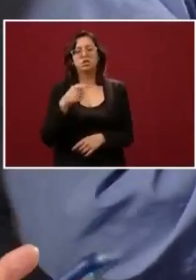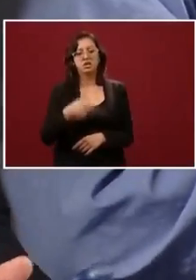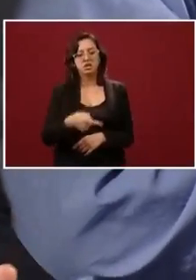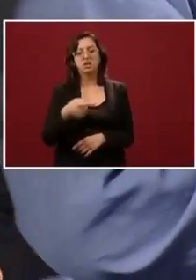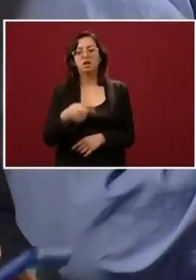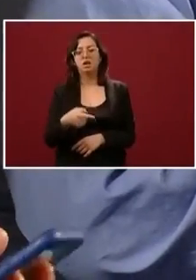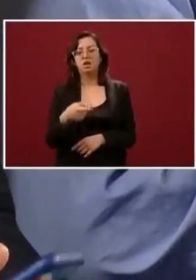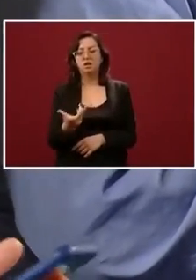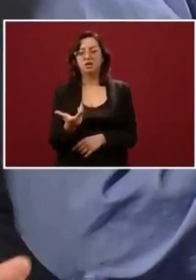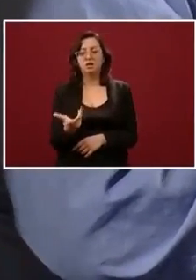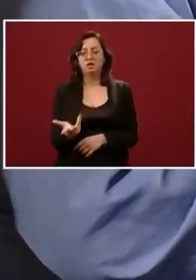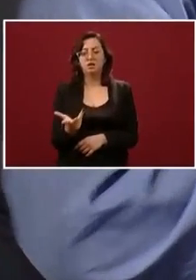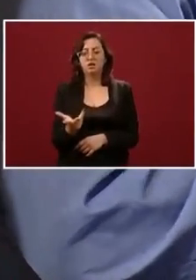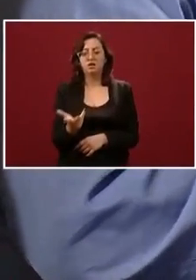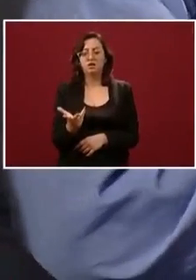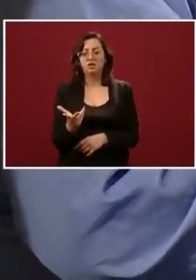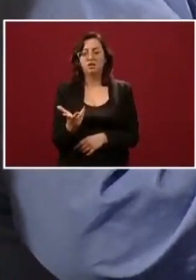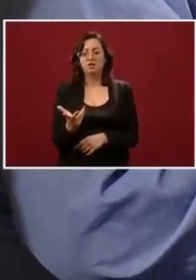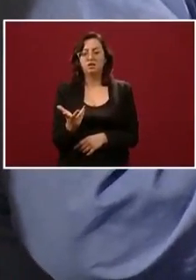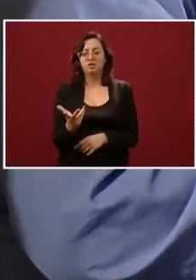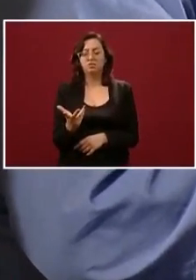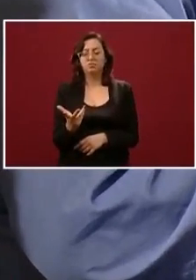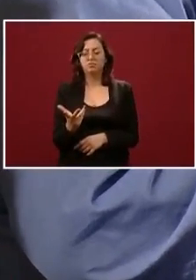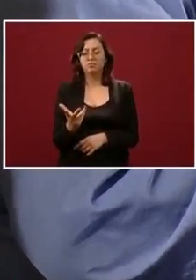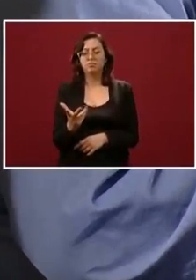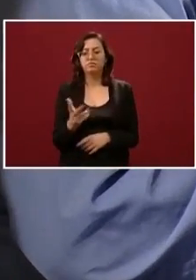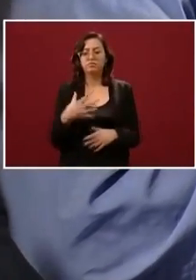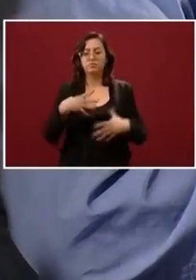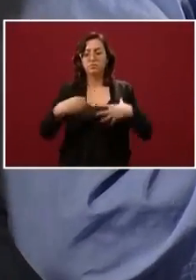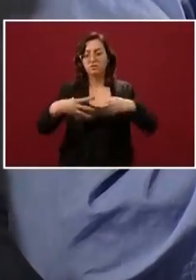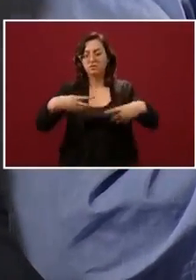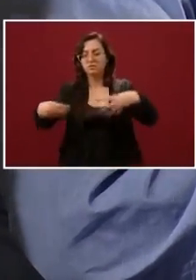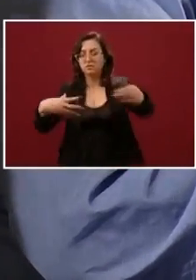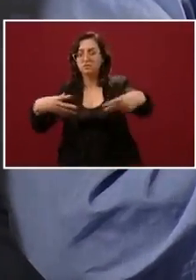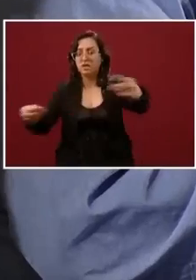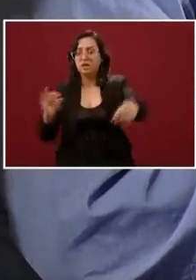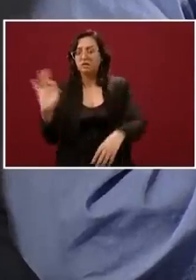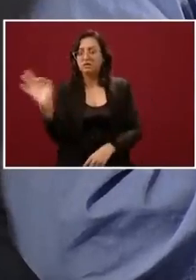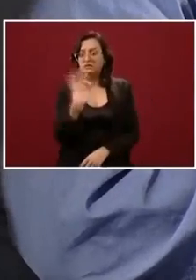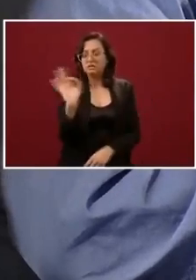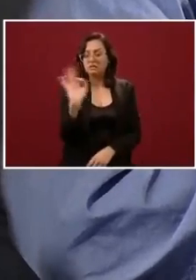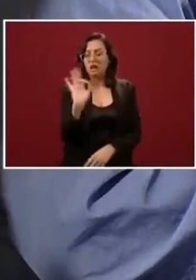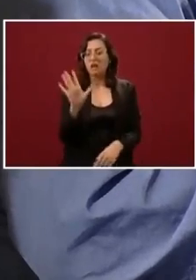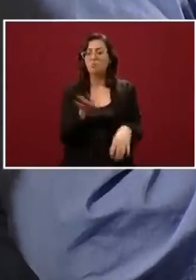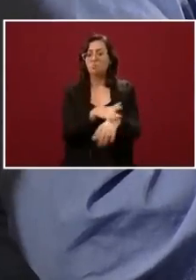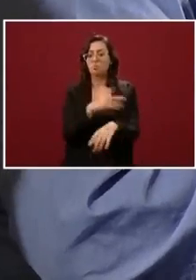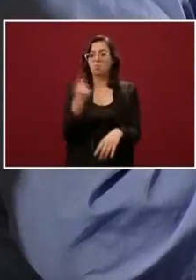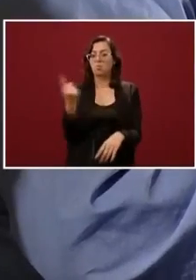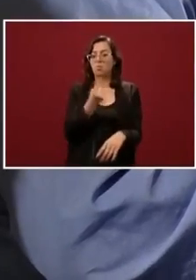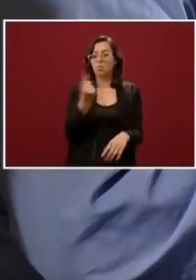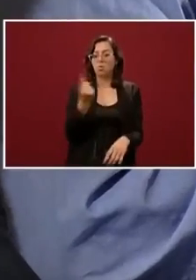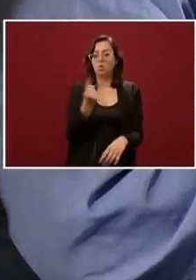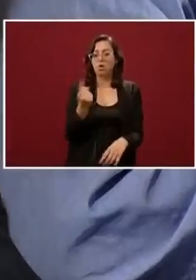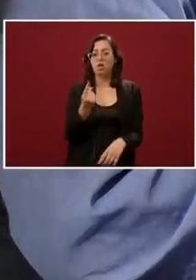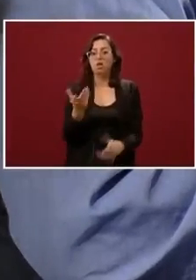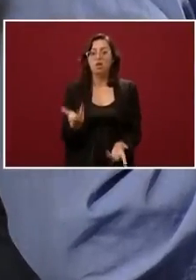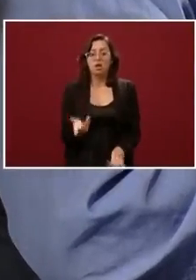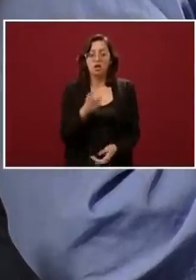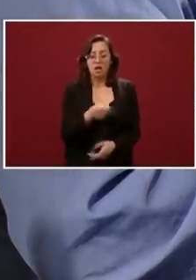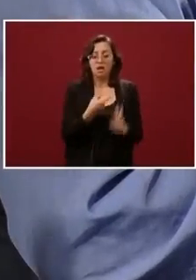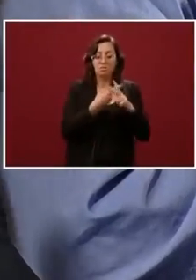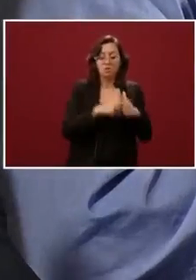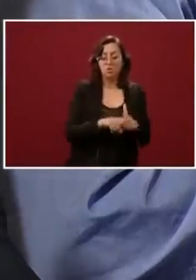digamos, algún otro tipo de contagio. No sé si eso lo están considerando, porque entiendo que fueron el 9 de marzo cuando presentó